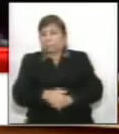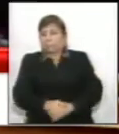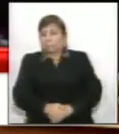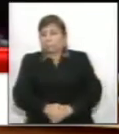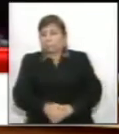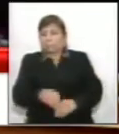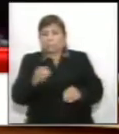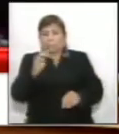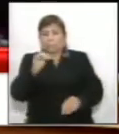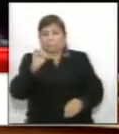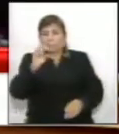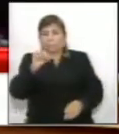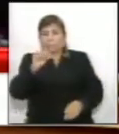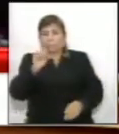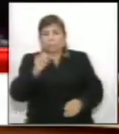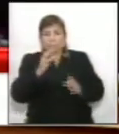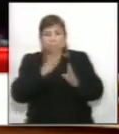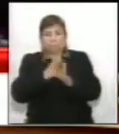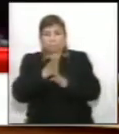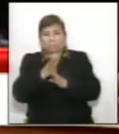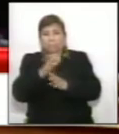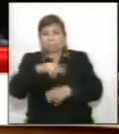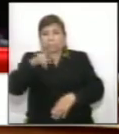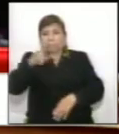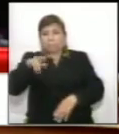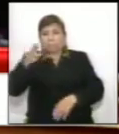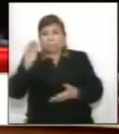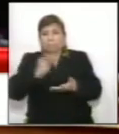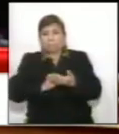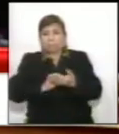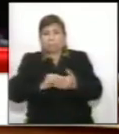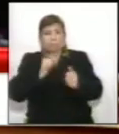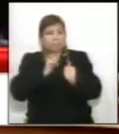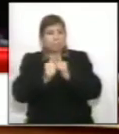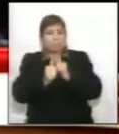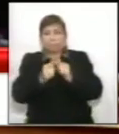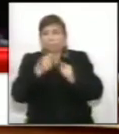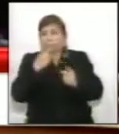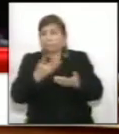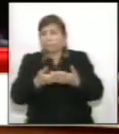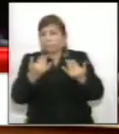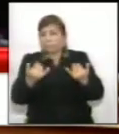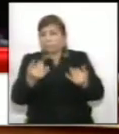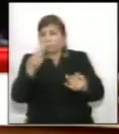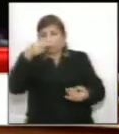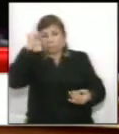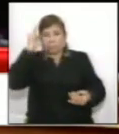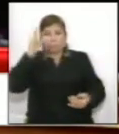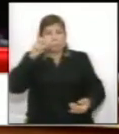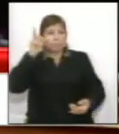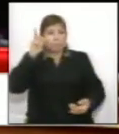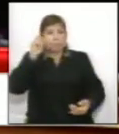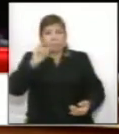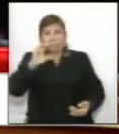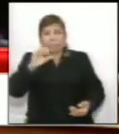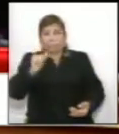que el MinSA ejerza su rol rector en las regiones más afectadas, como es el día de hoy Huánuco, Loreto,